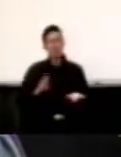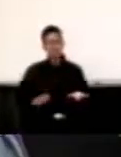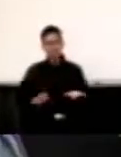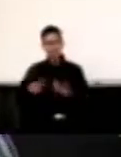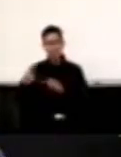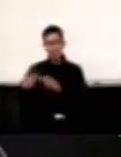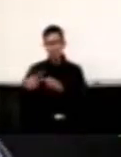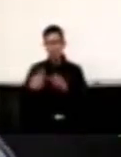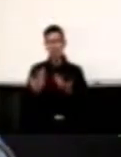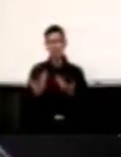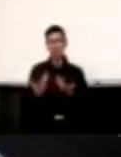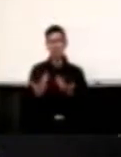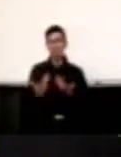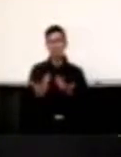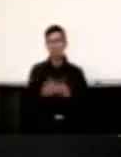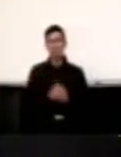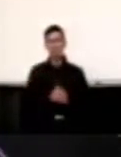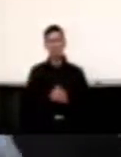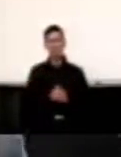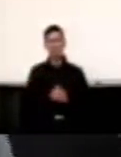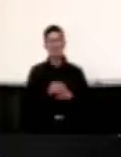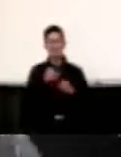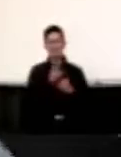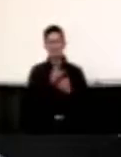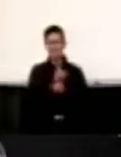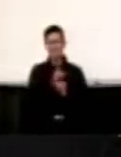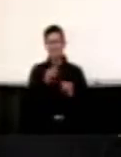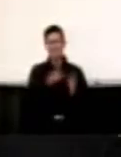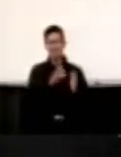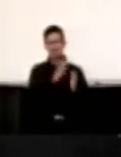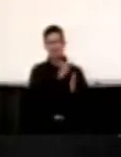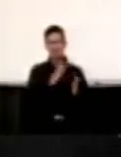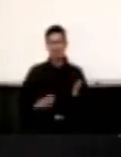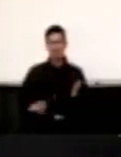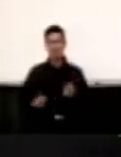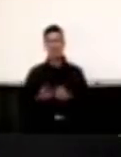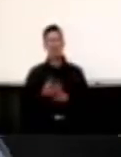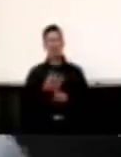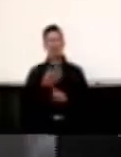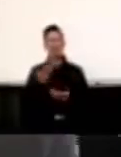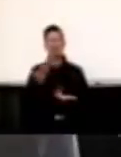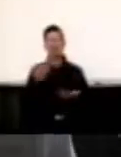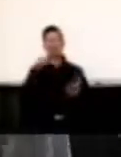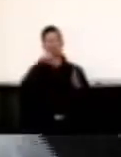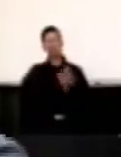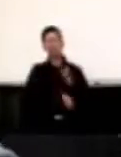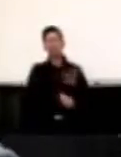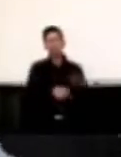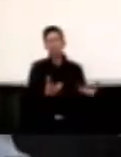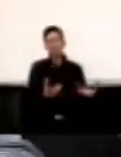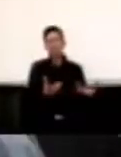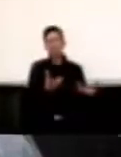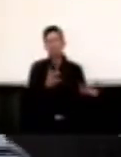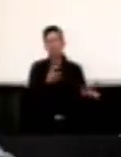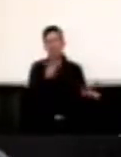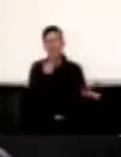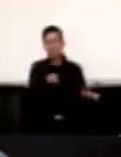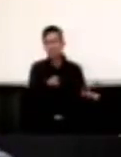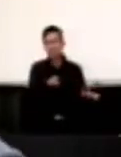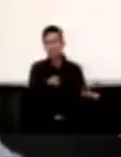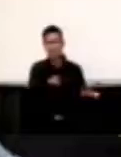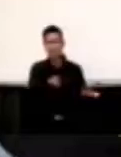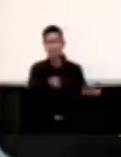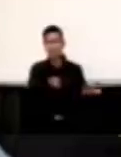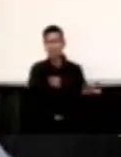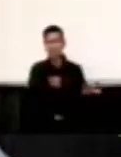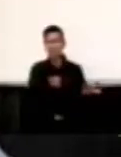independientes fue, pues no quiero ser exagerado, pero fue casi un fracaso. Lo que más o menos funcionó, y ya presentaron un